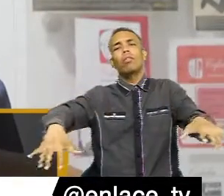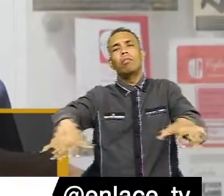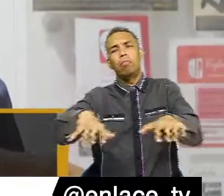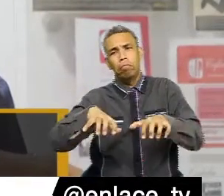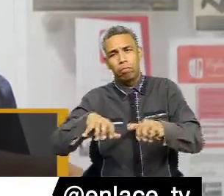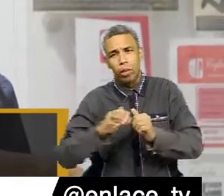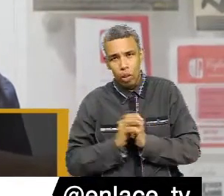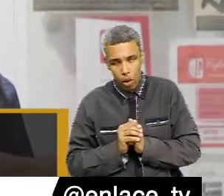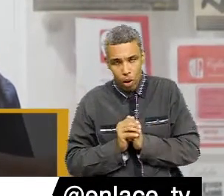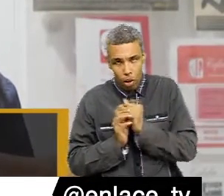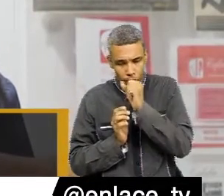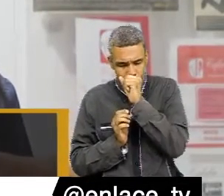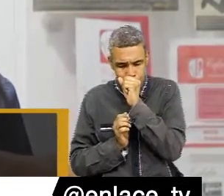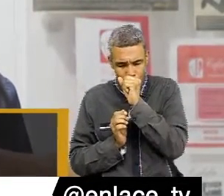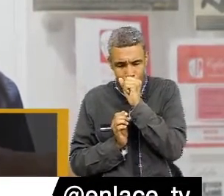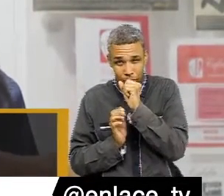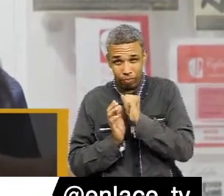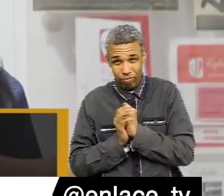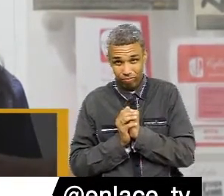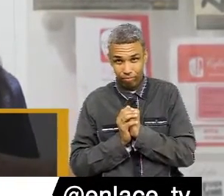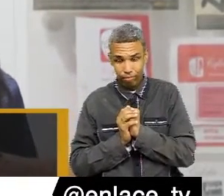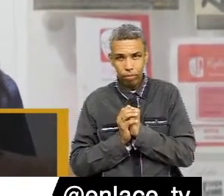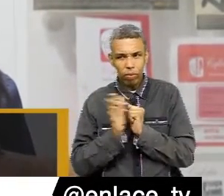la Fundación Tejedores de Sueños y la